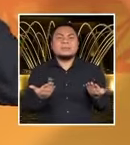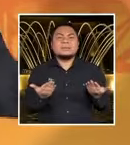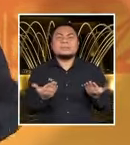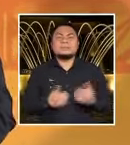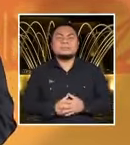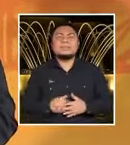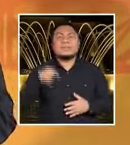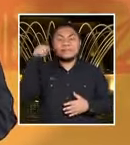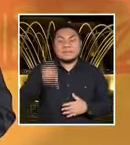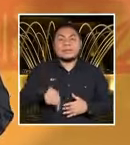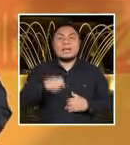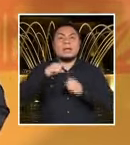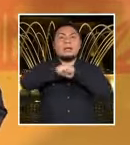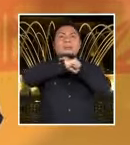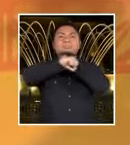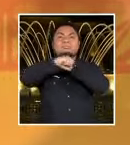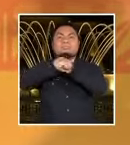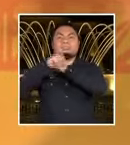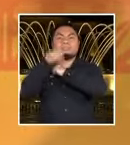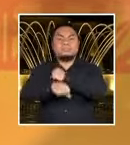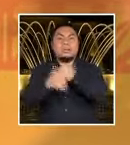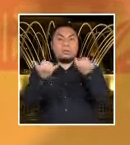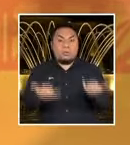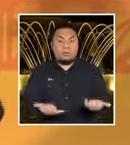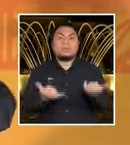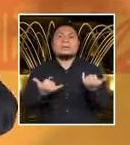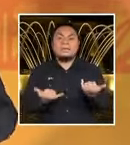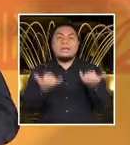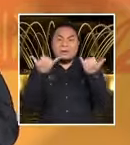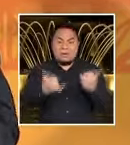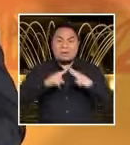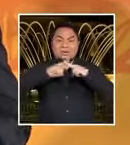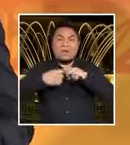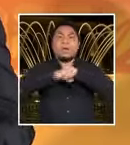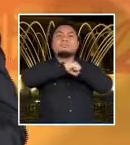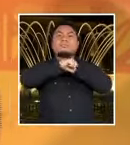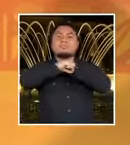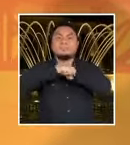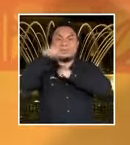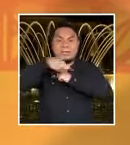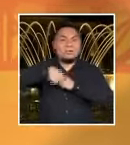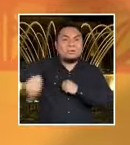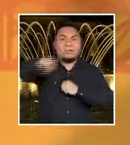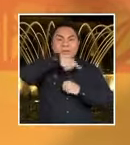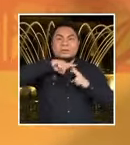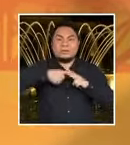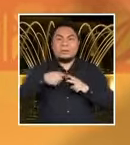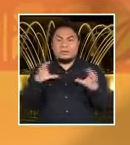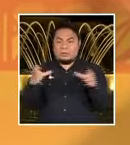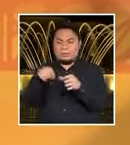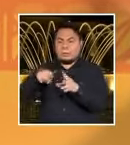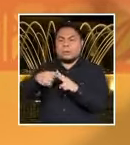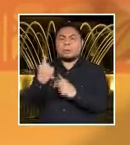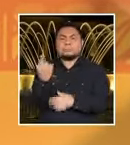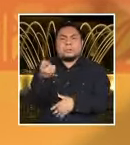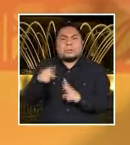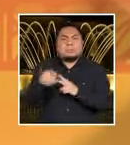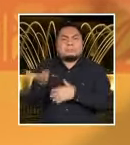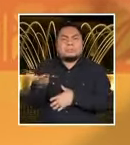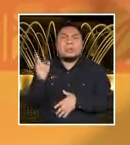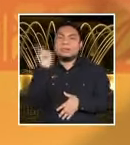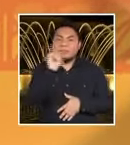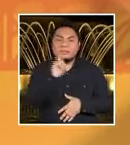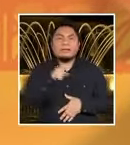consecuencia, esta campaña que hoy la iniciamos todos, no la inicia un sector.